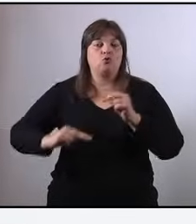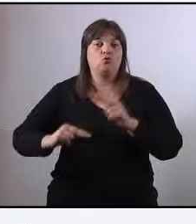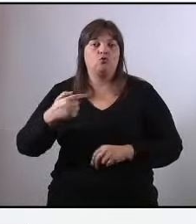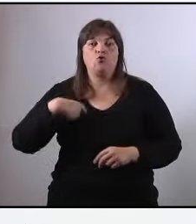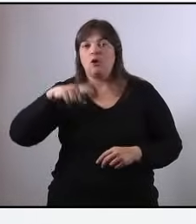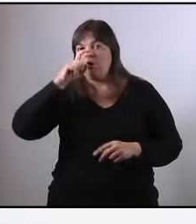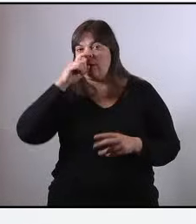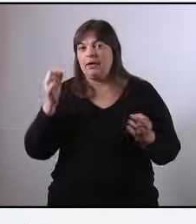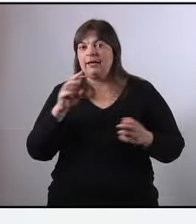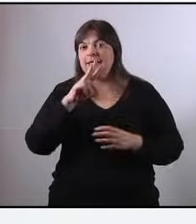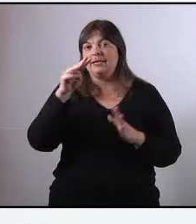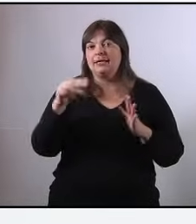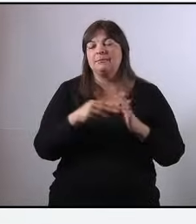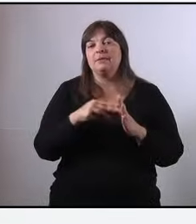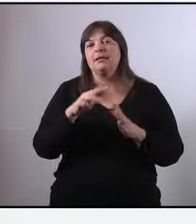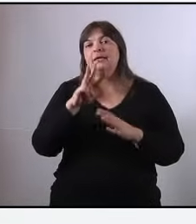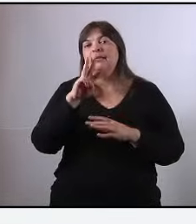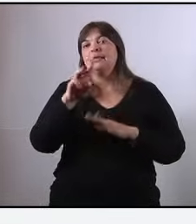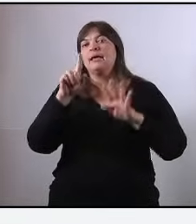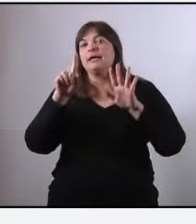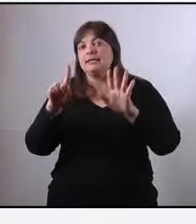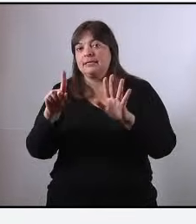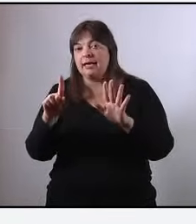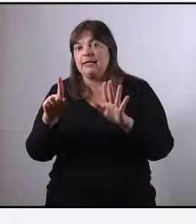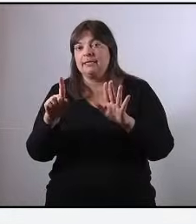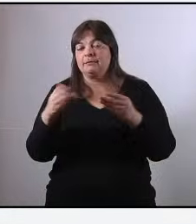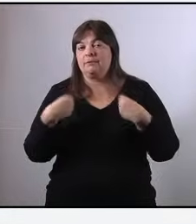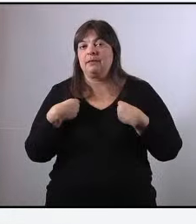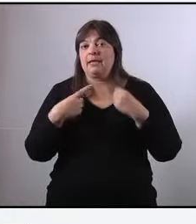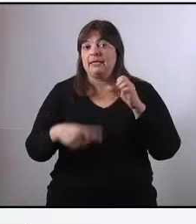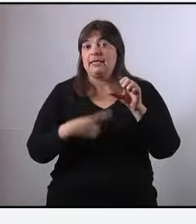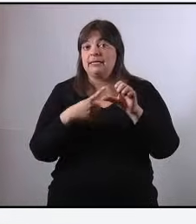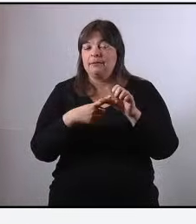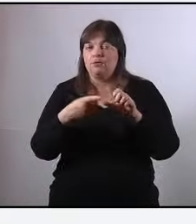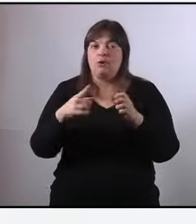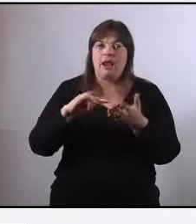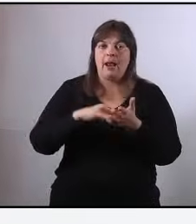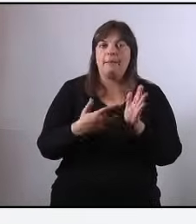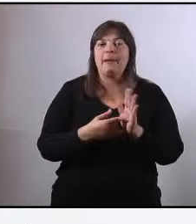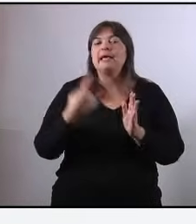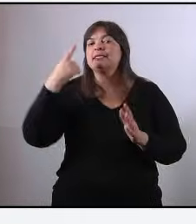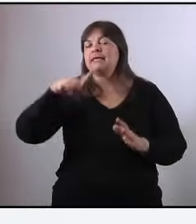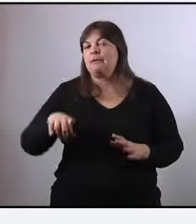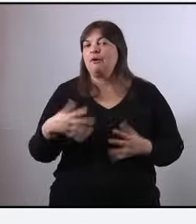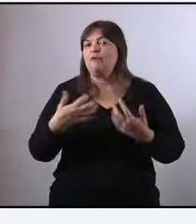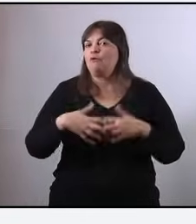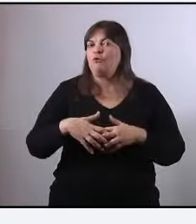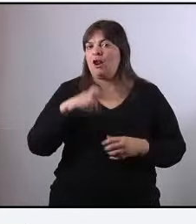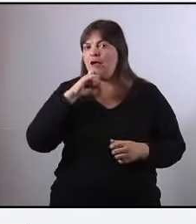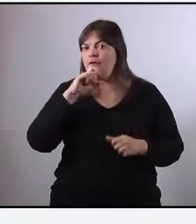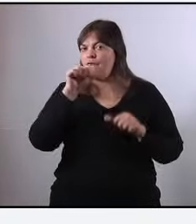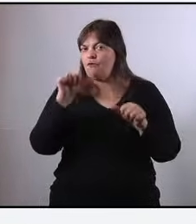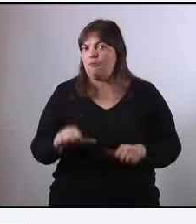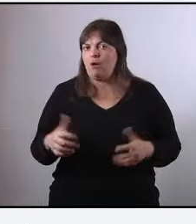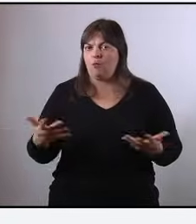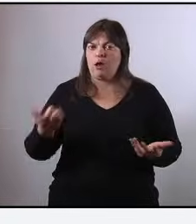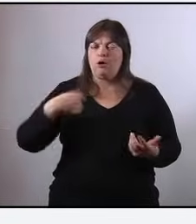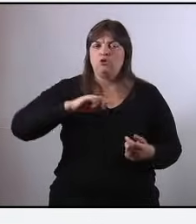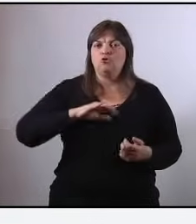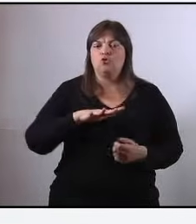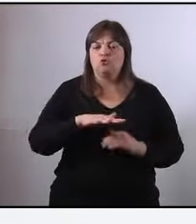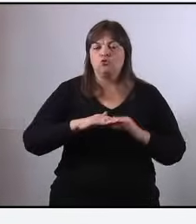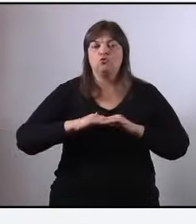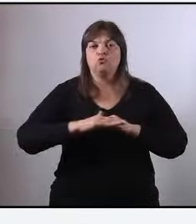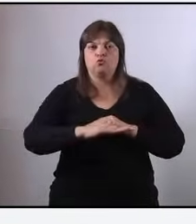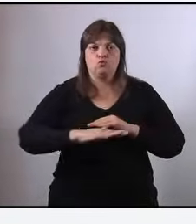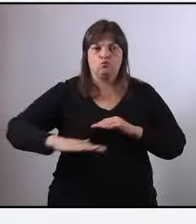de 3.036 viviendas en Extremadura. Este plan sabe que funciona del siguiente modo. Construimos en suelo